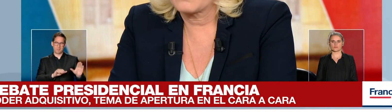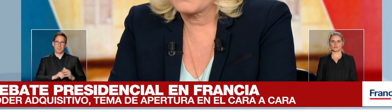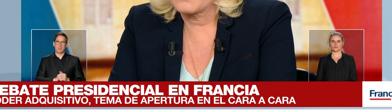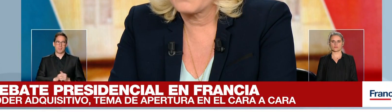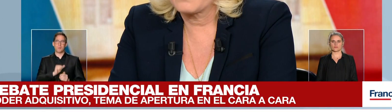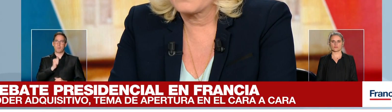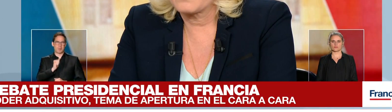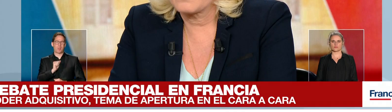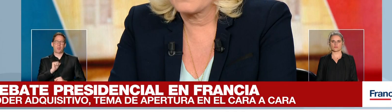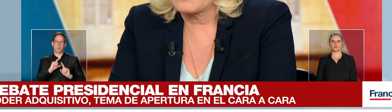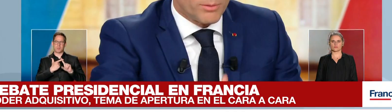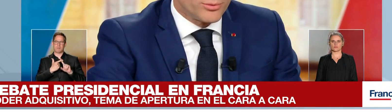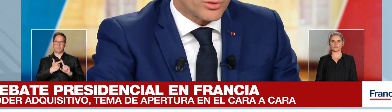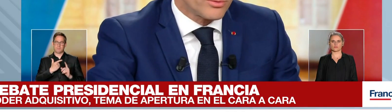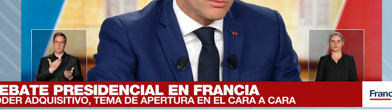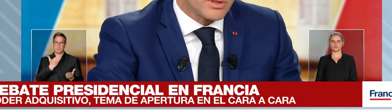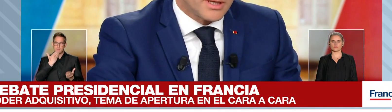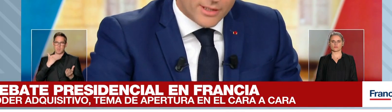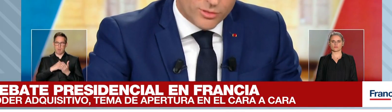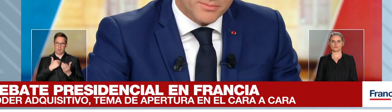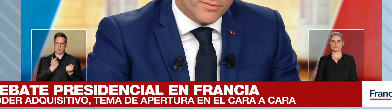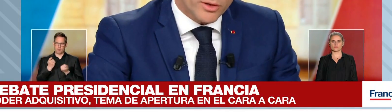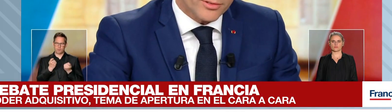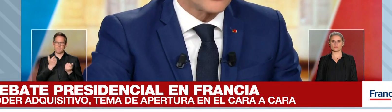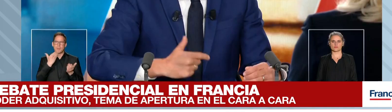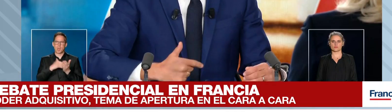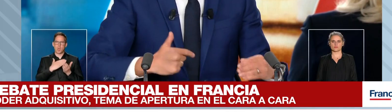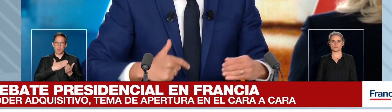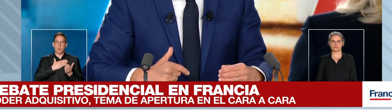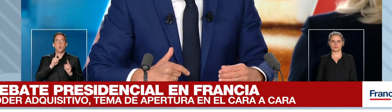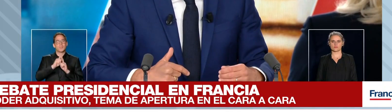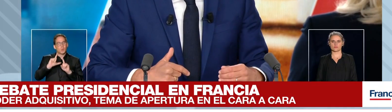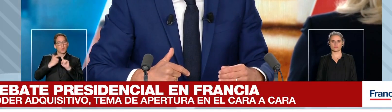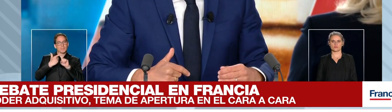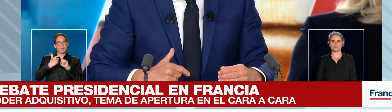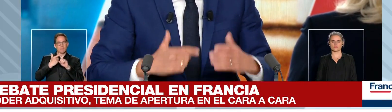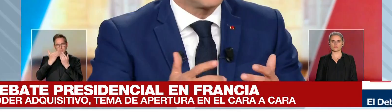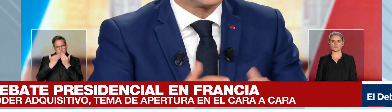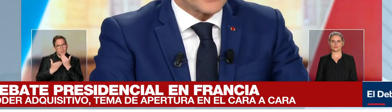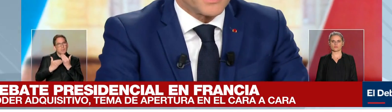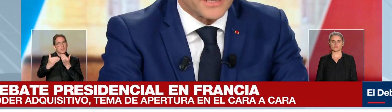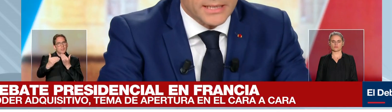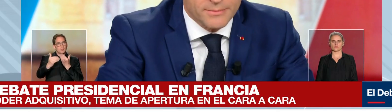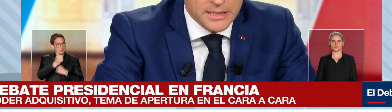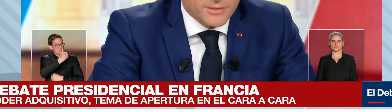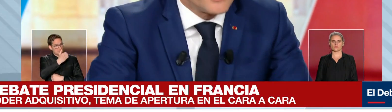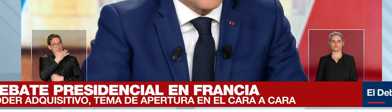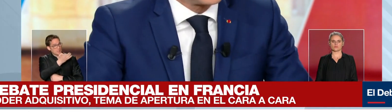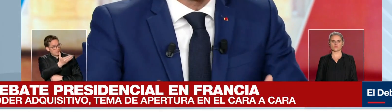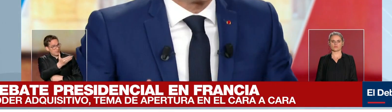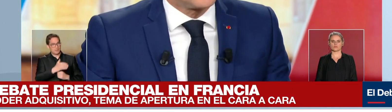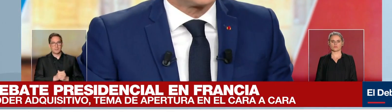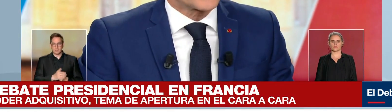segunda es que es más eficaz, 2 veces más que usted. Lo segundo es que no es perenne, como usted